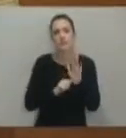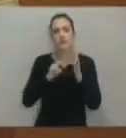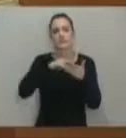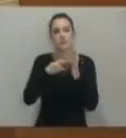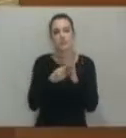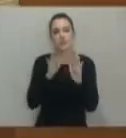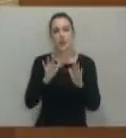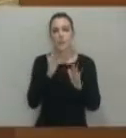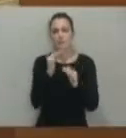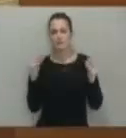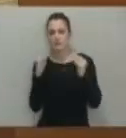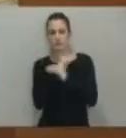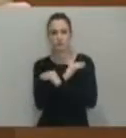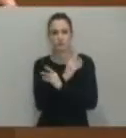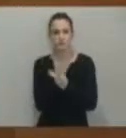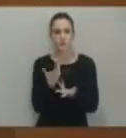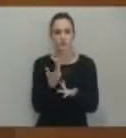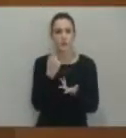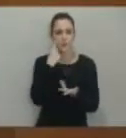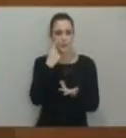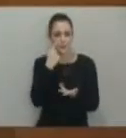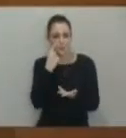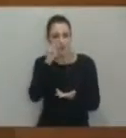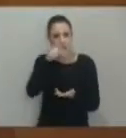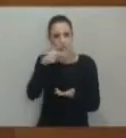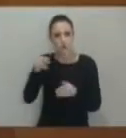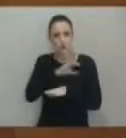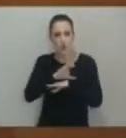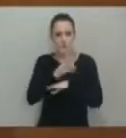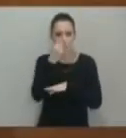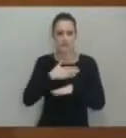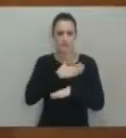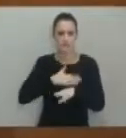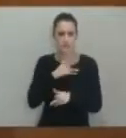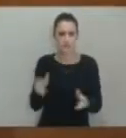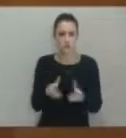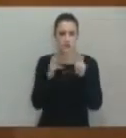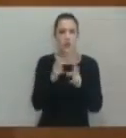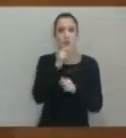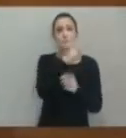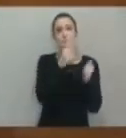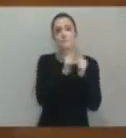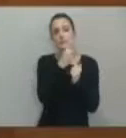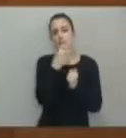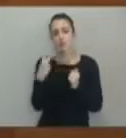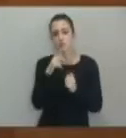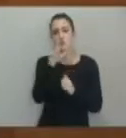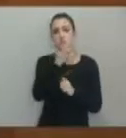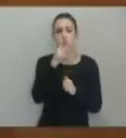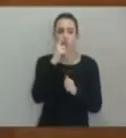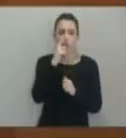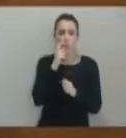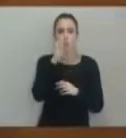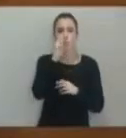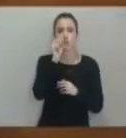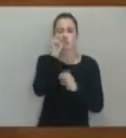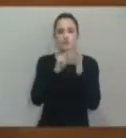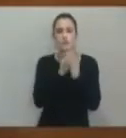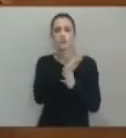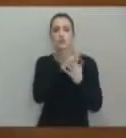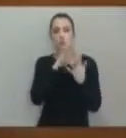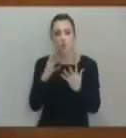incongruencia. Miren, la resolución de la Consejería de Bienestar Social de 22 de junio del 2009, un